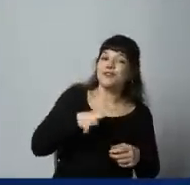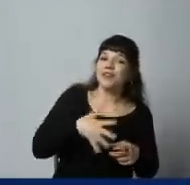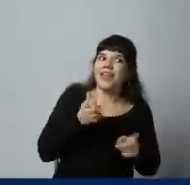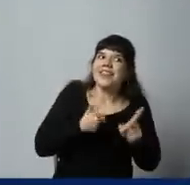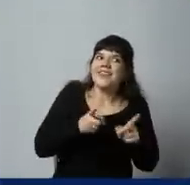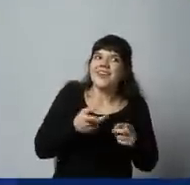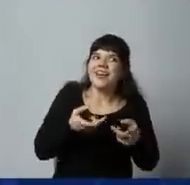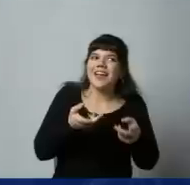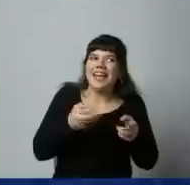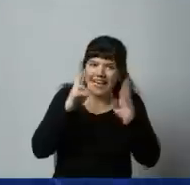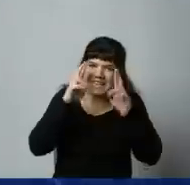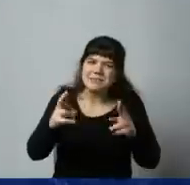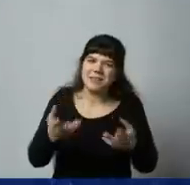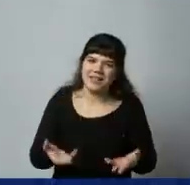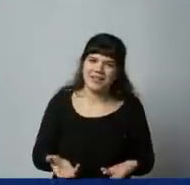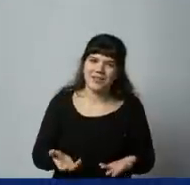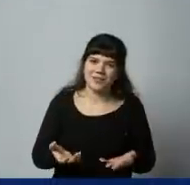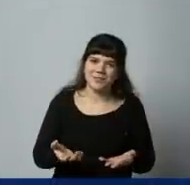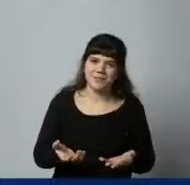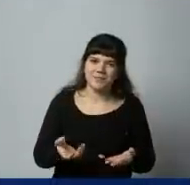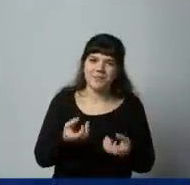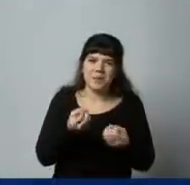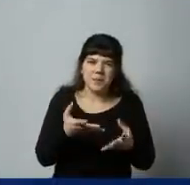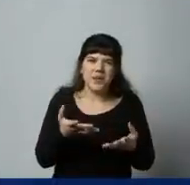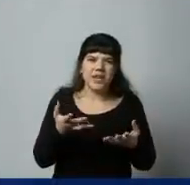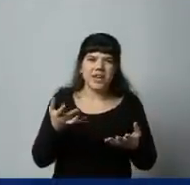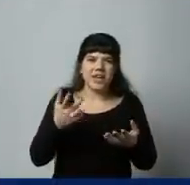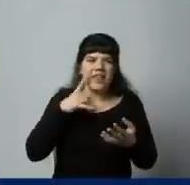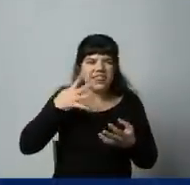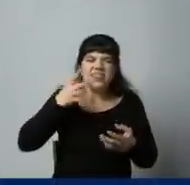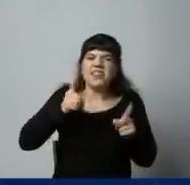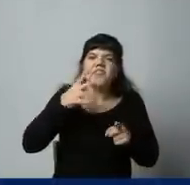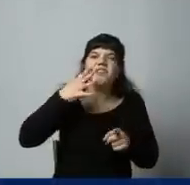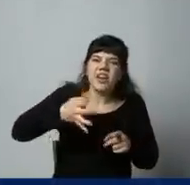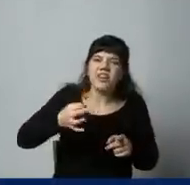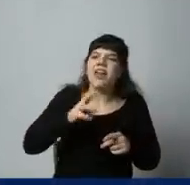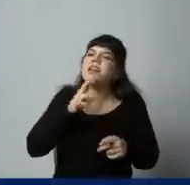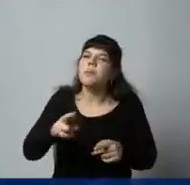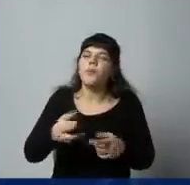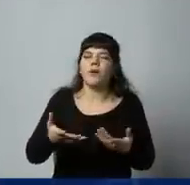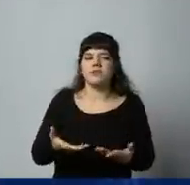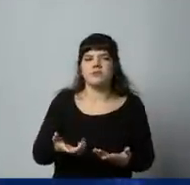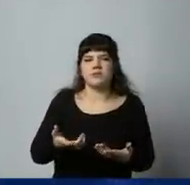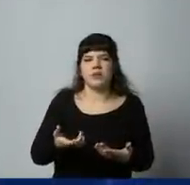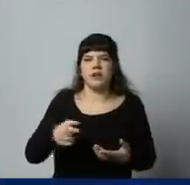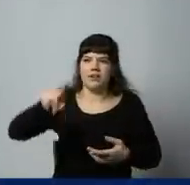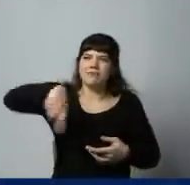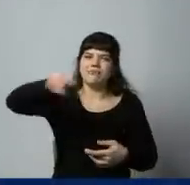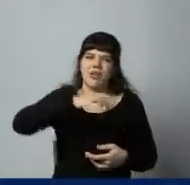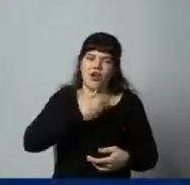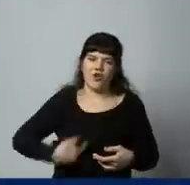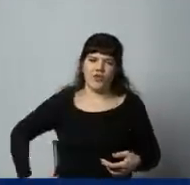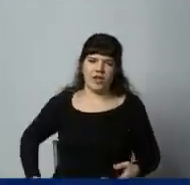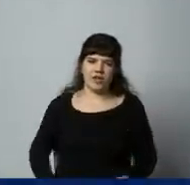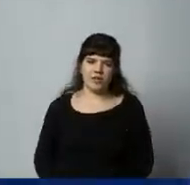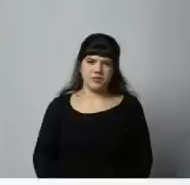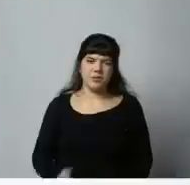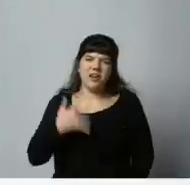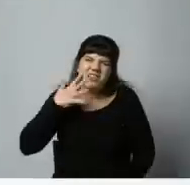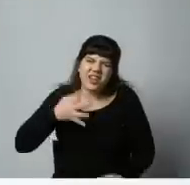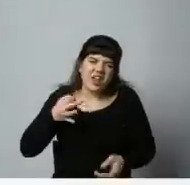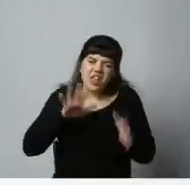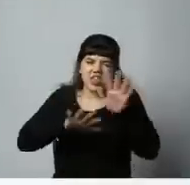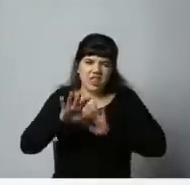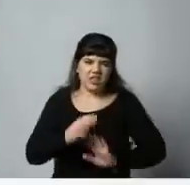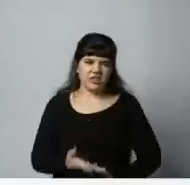de respeto y tiene que tiene que ser muy Franco y sincera la respuesta que nos dan realmente son muy confusas Perdón te